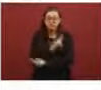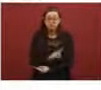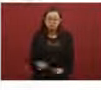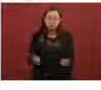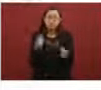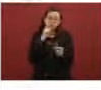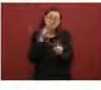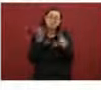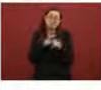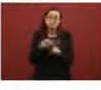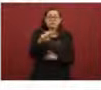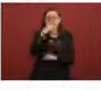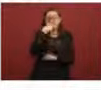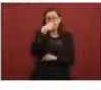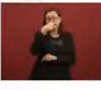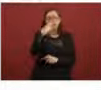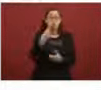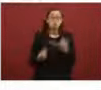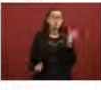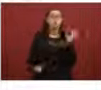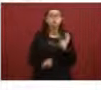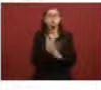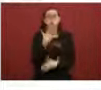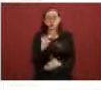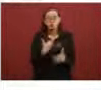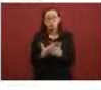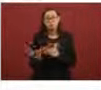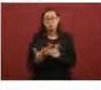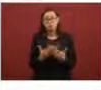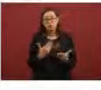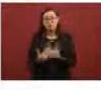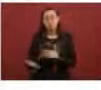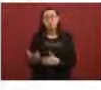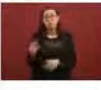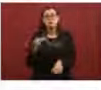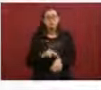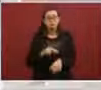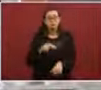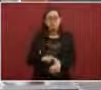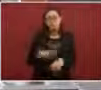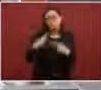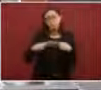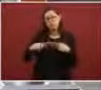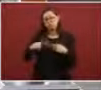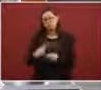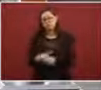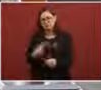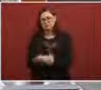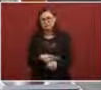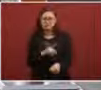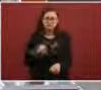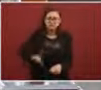una versatilidad que al médico, que al paciente y que a todos nos interesa. La siguiente, por favor.